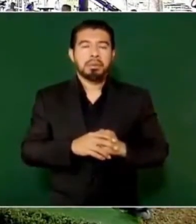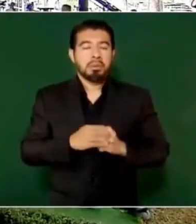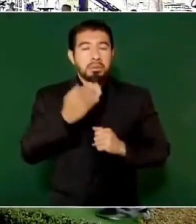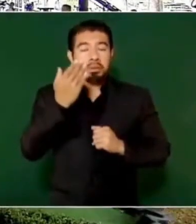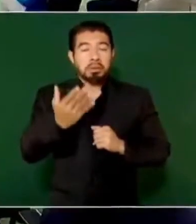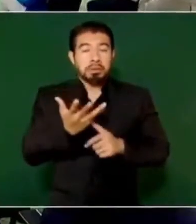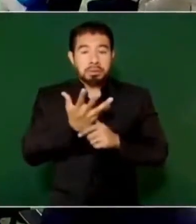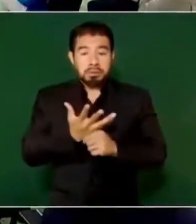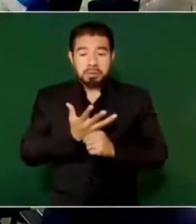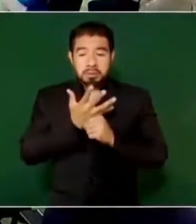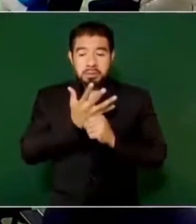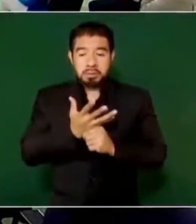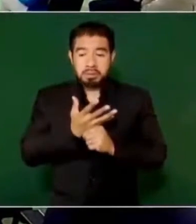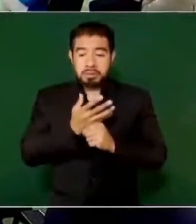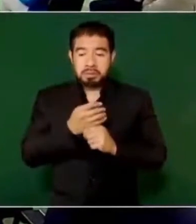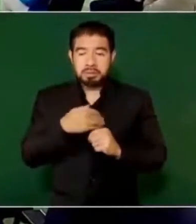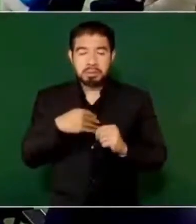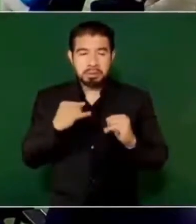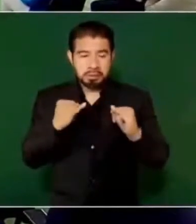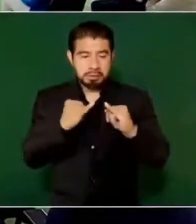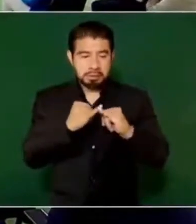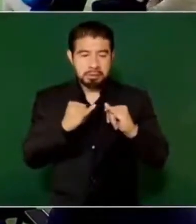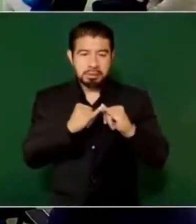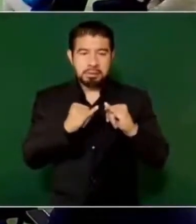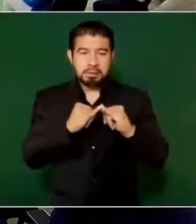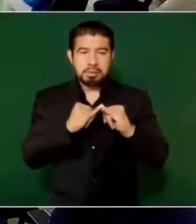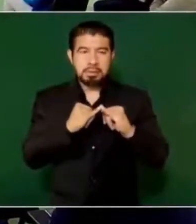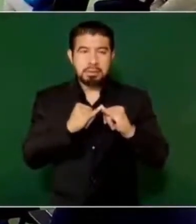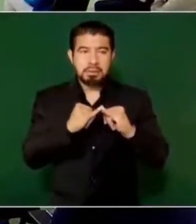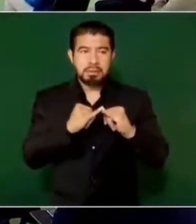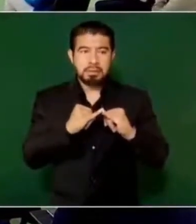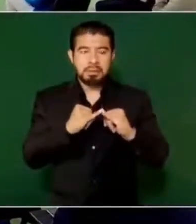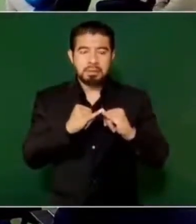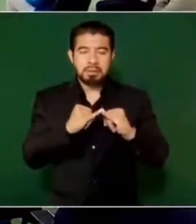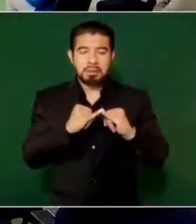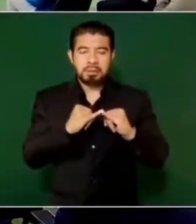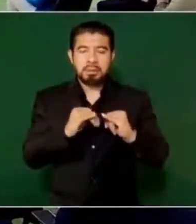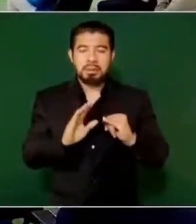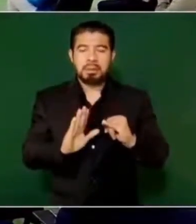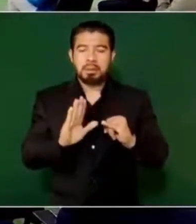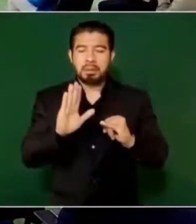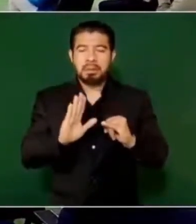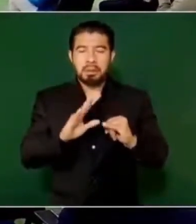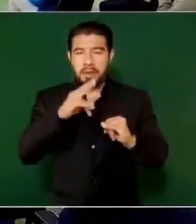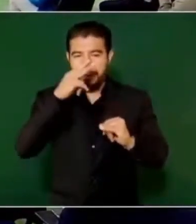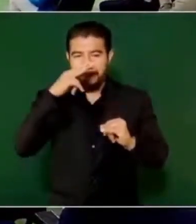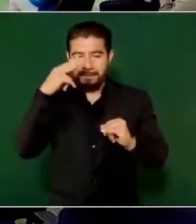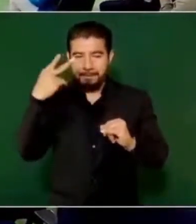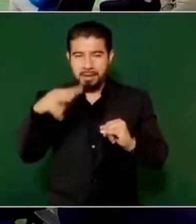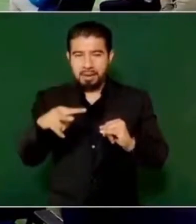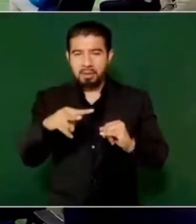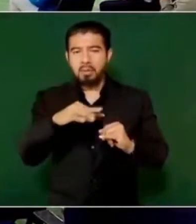tenían las instituciones como para hacer de México un país